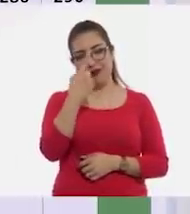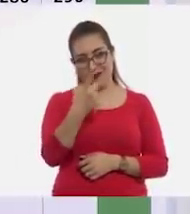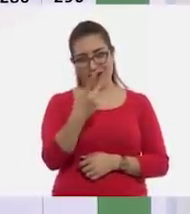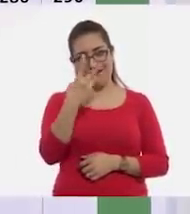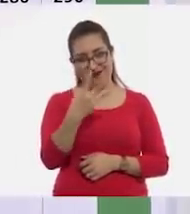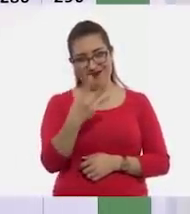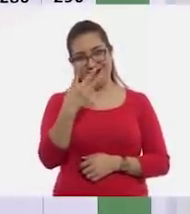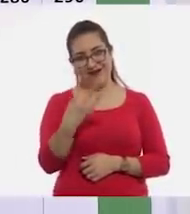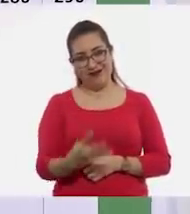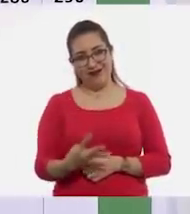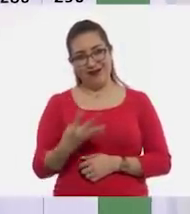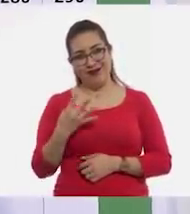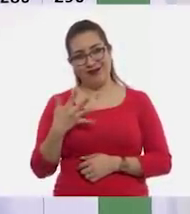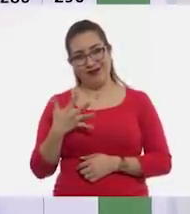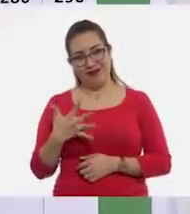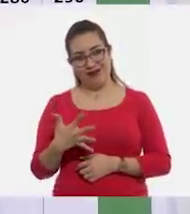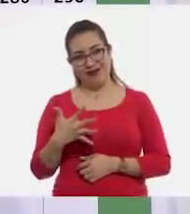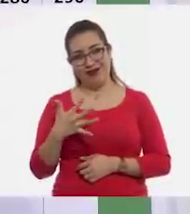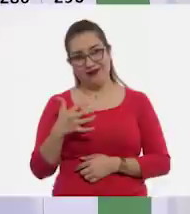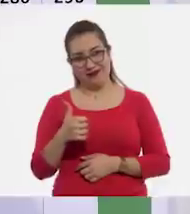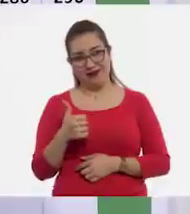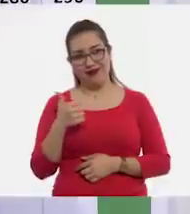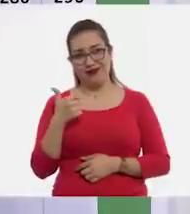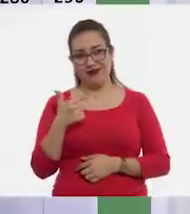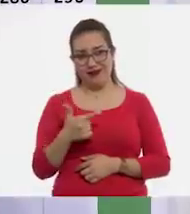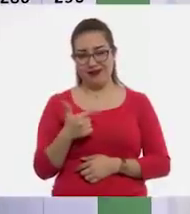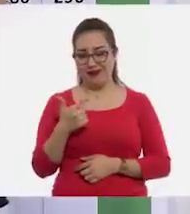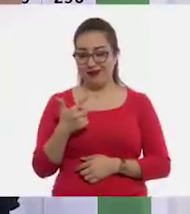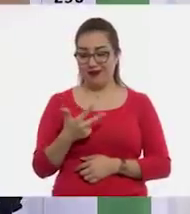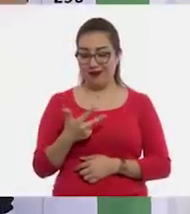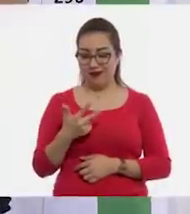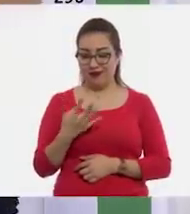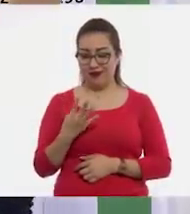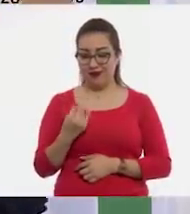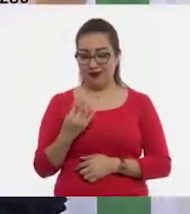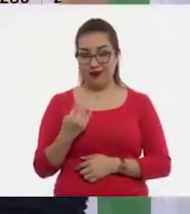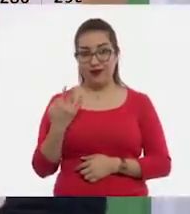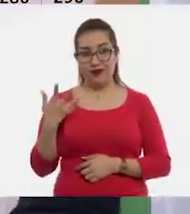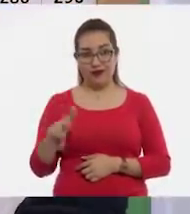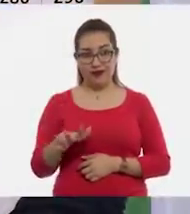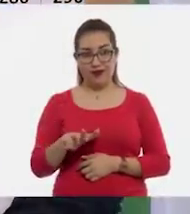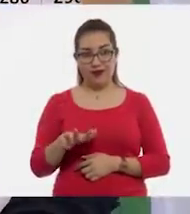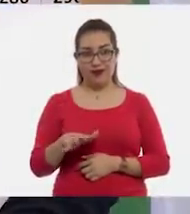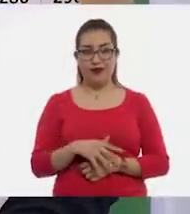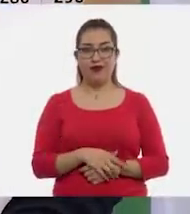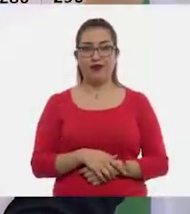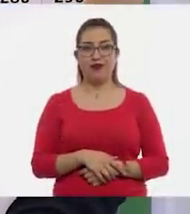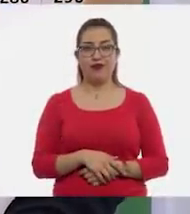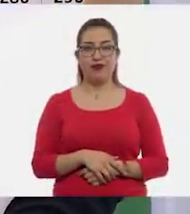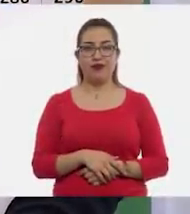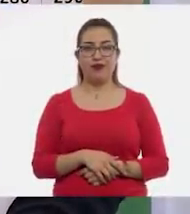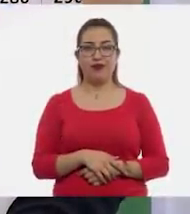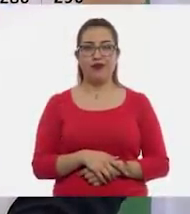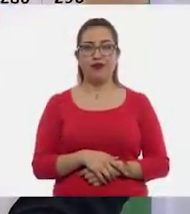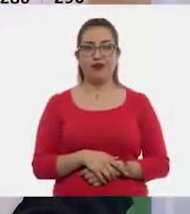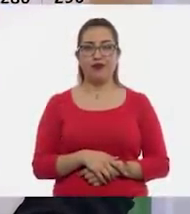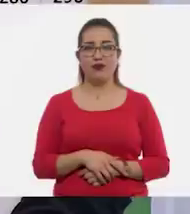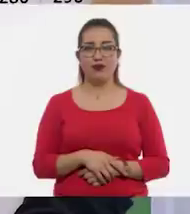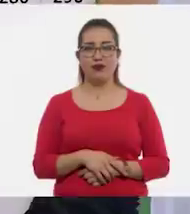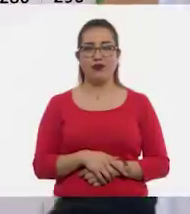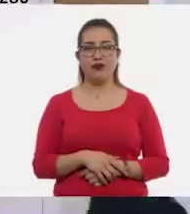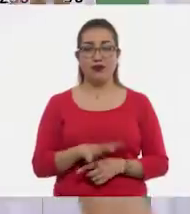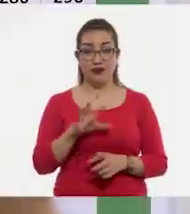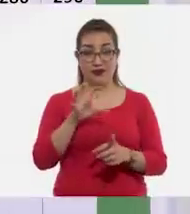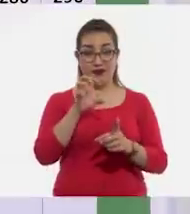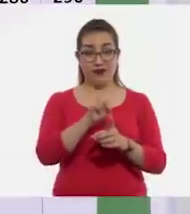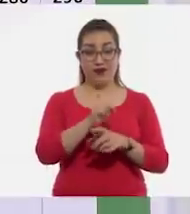2, 3, 4, 5, 6, 7, 8, 9, 10. Llegué al número 100,